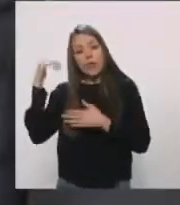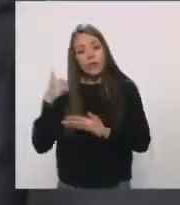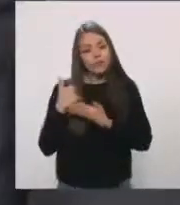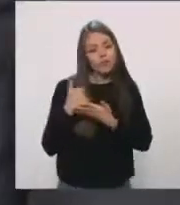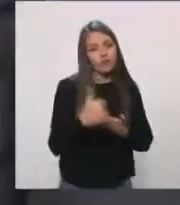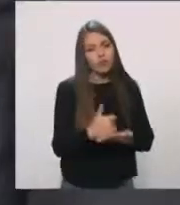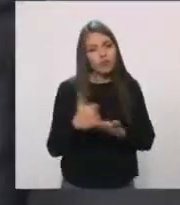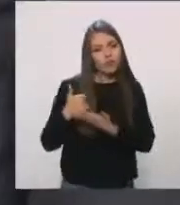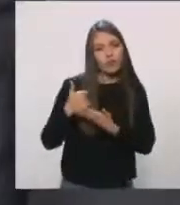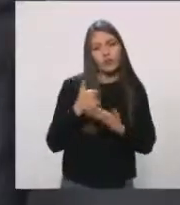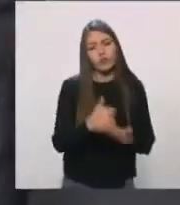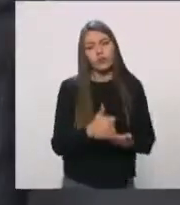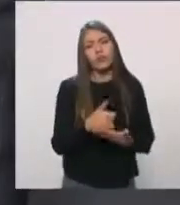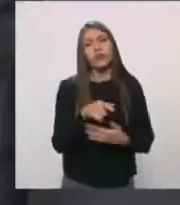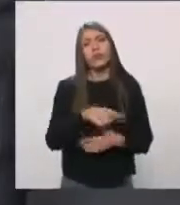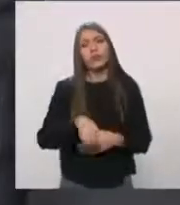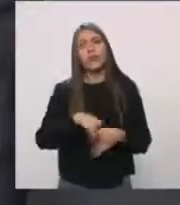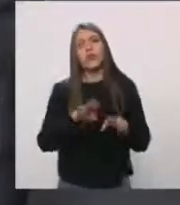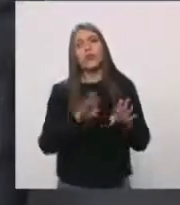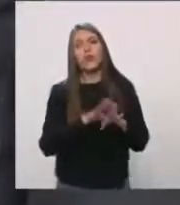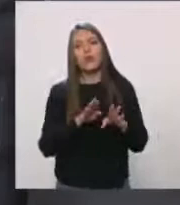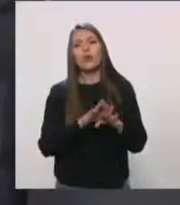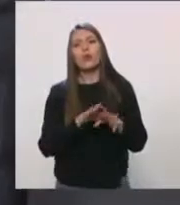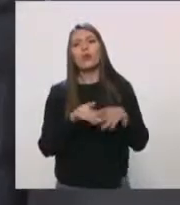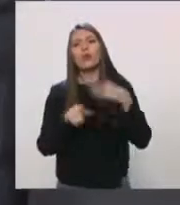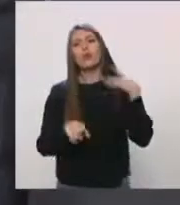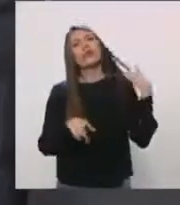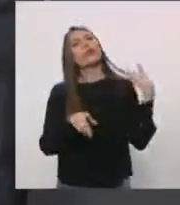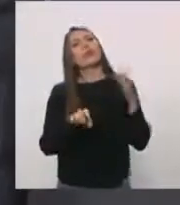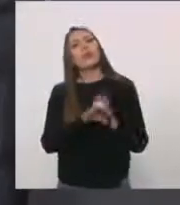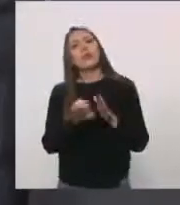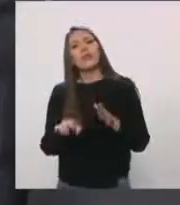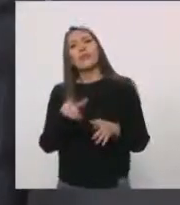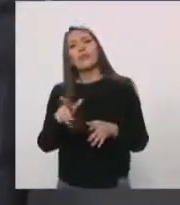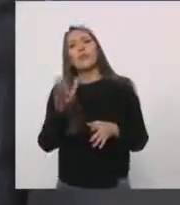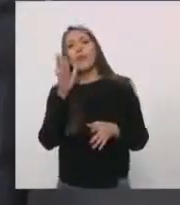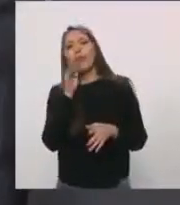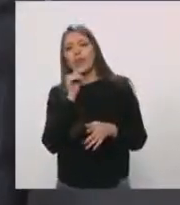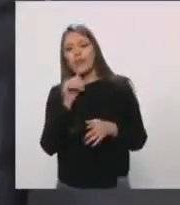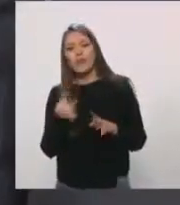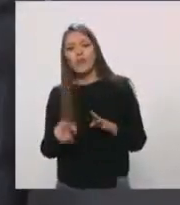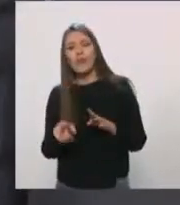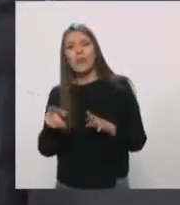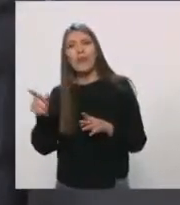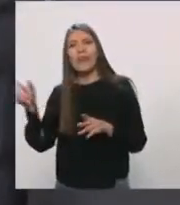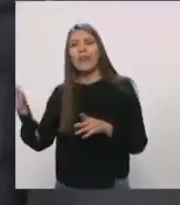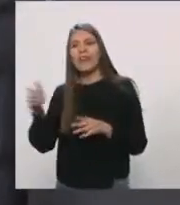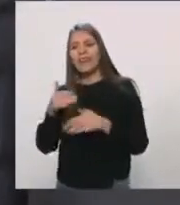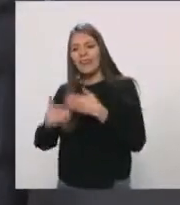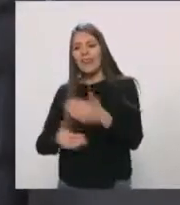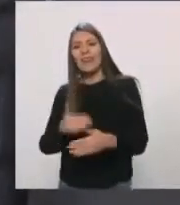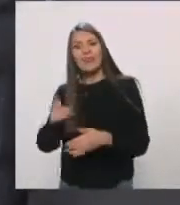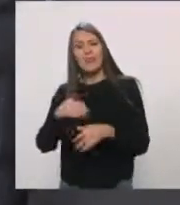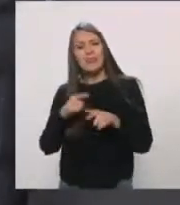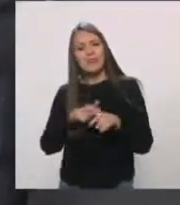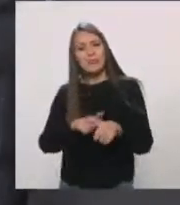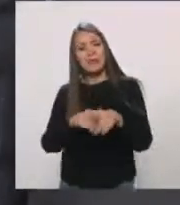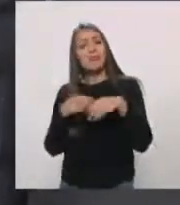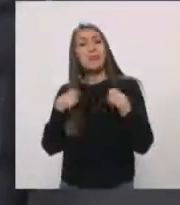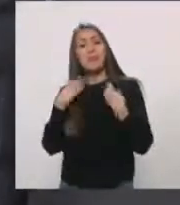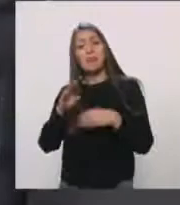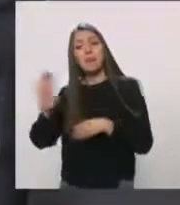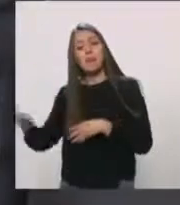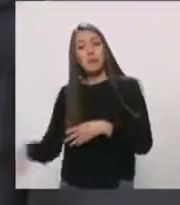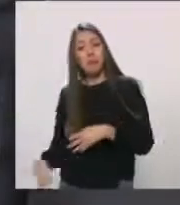ayudándolos a crear o a llenar, como yo digo, esas páginas en blanco que quedaron por la